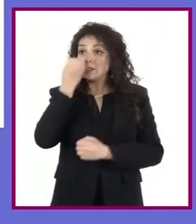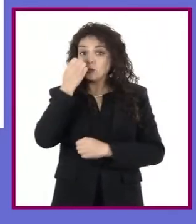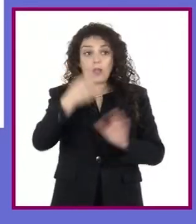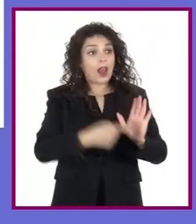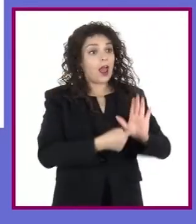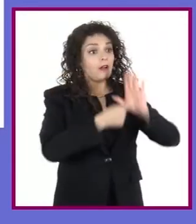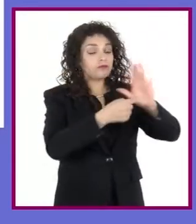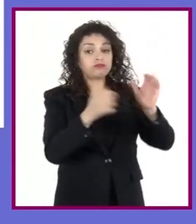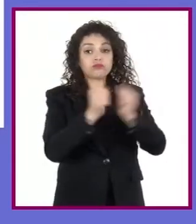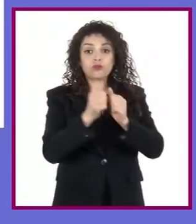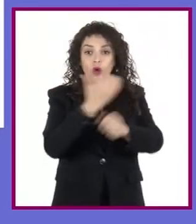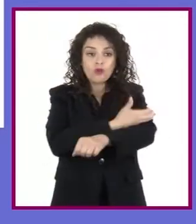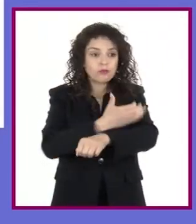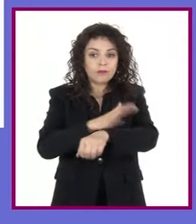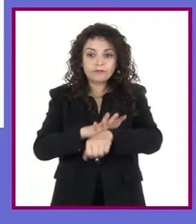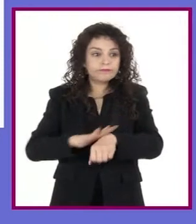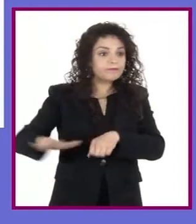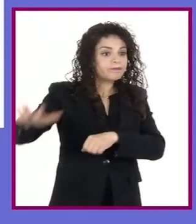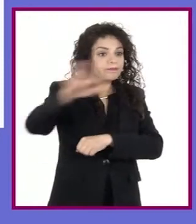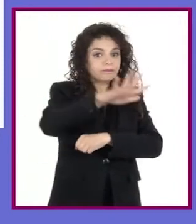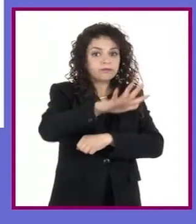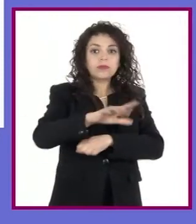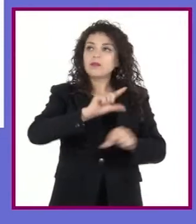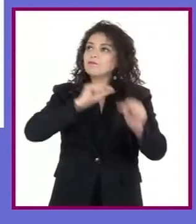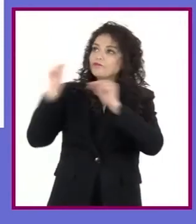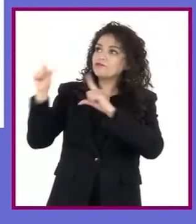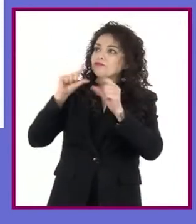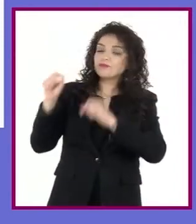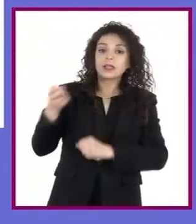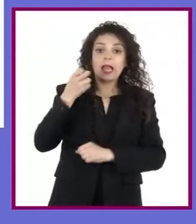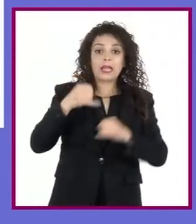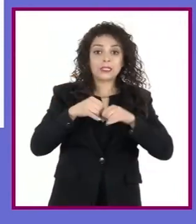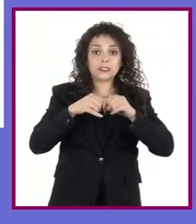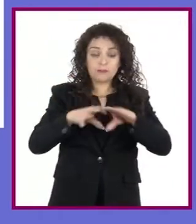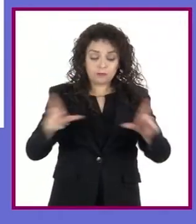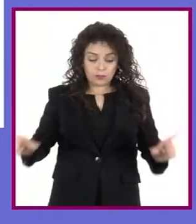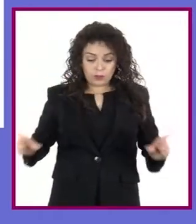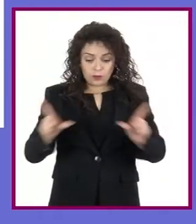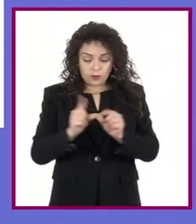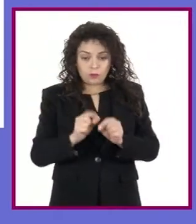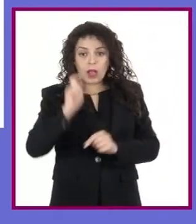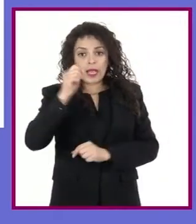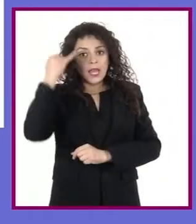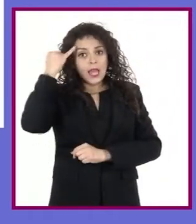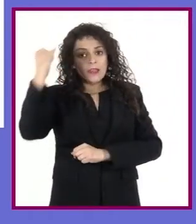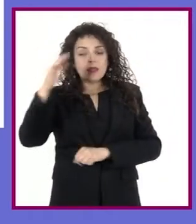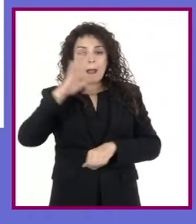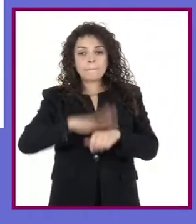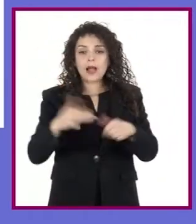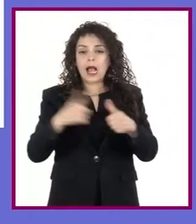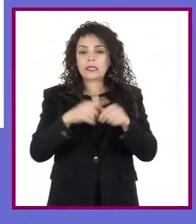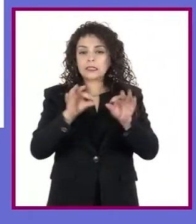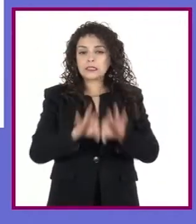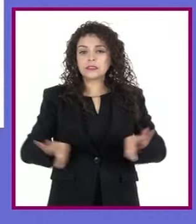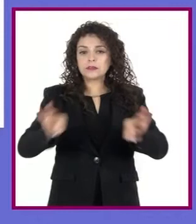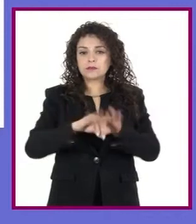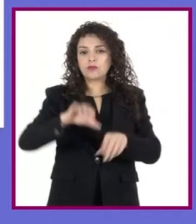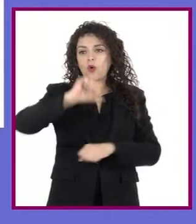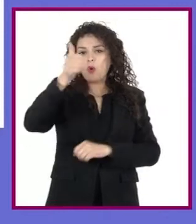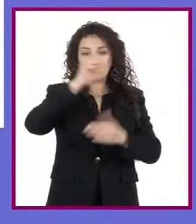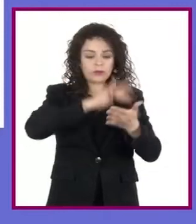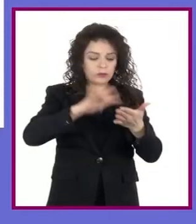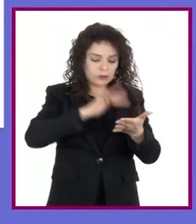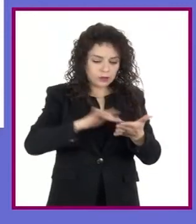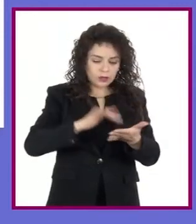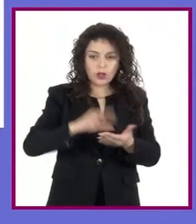a la clase, el resumen nos permite exponer las ideas principales de otros textos, de otros